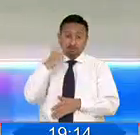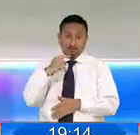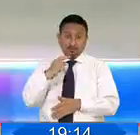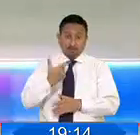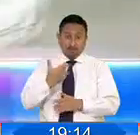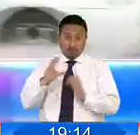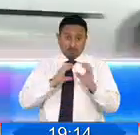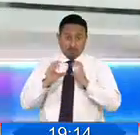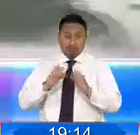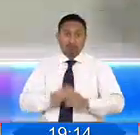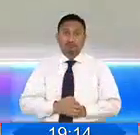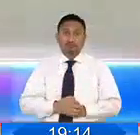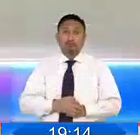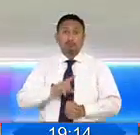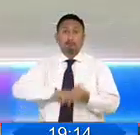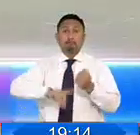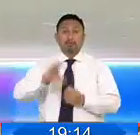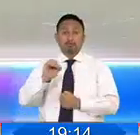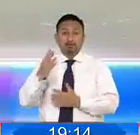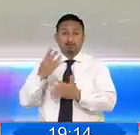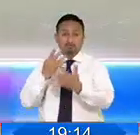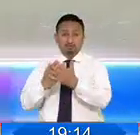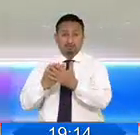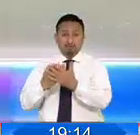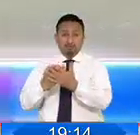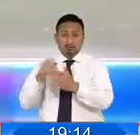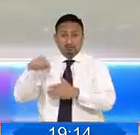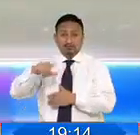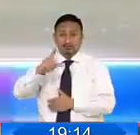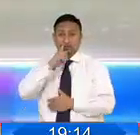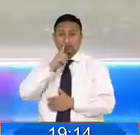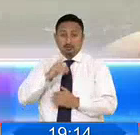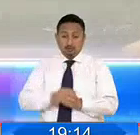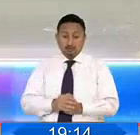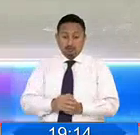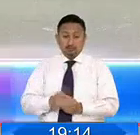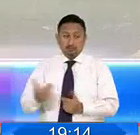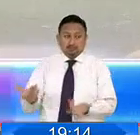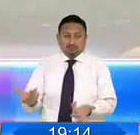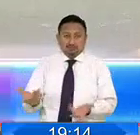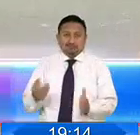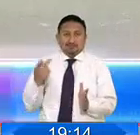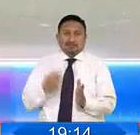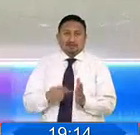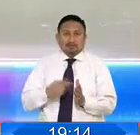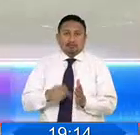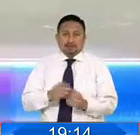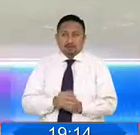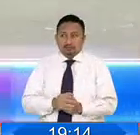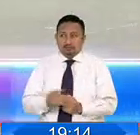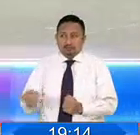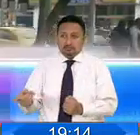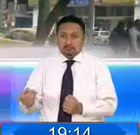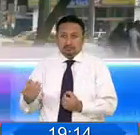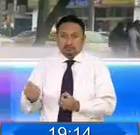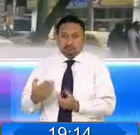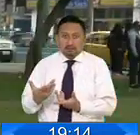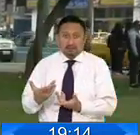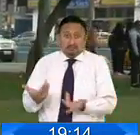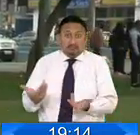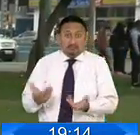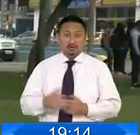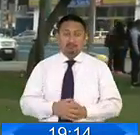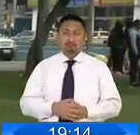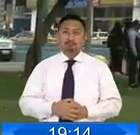Y mi hermano, que está privado de libertad aquí en Latacunga, estamos con incertidumbre de que no sabemos nada de mi hermano. En Quito